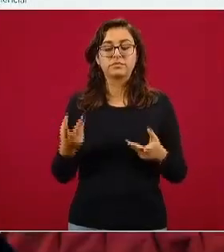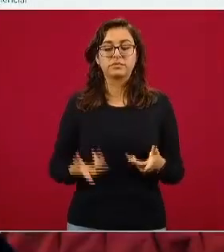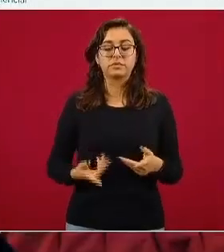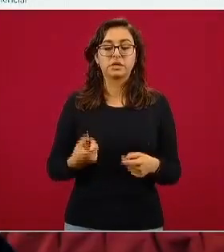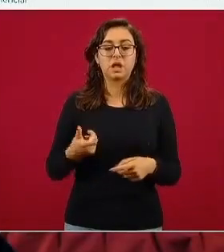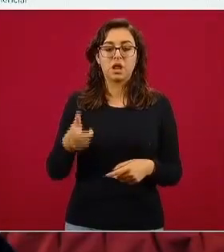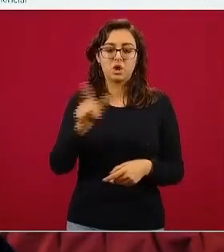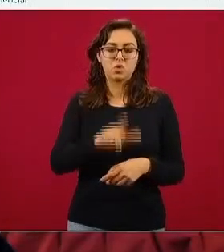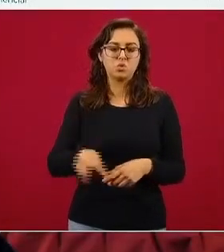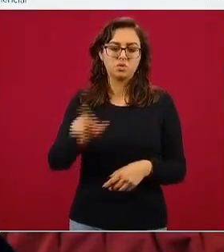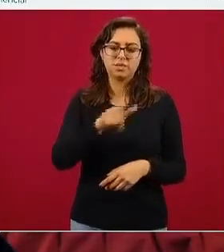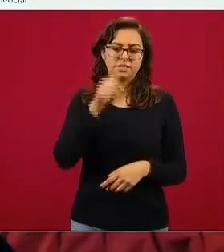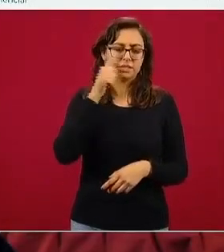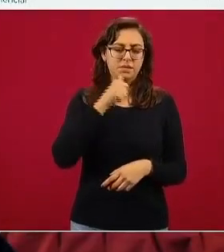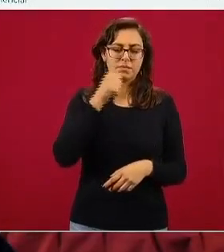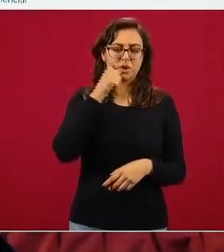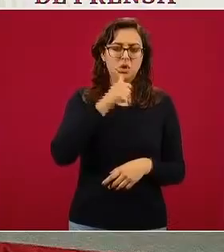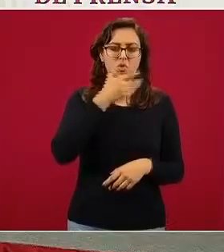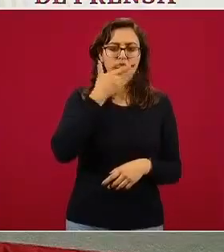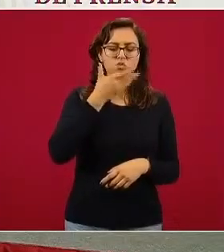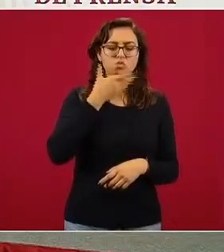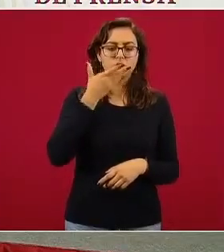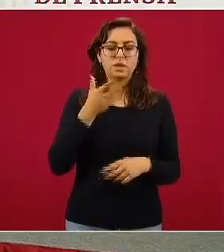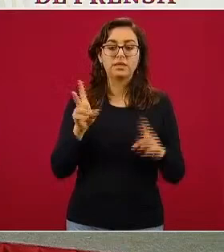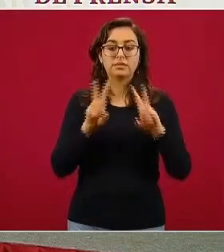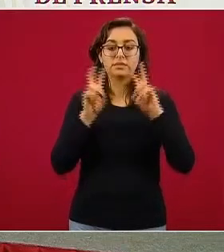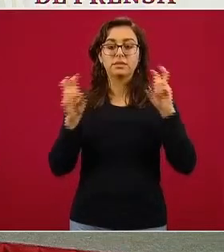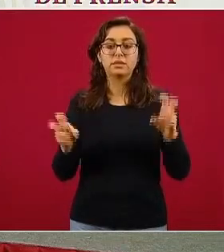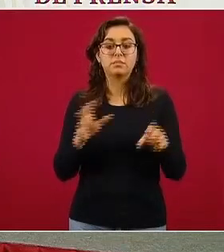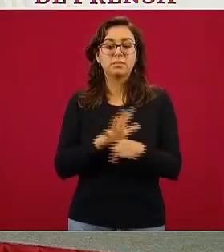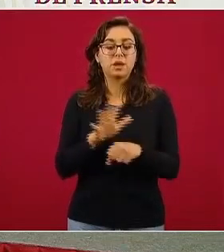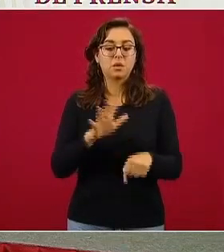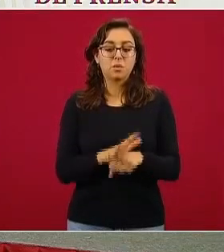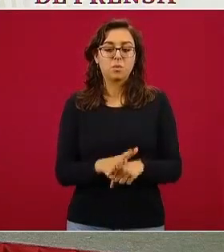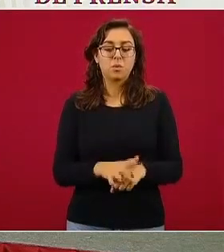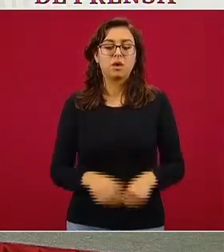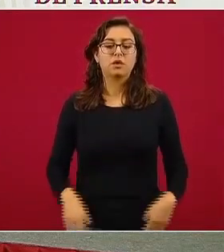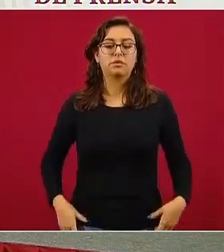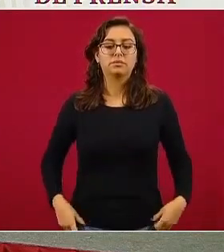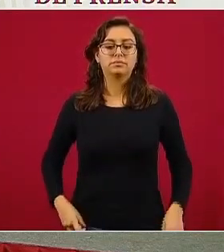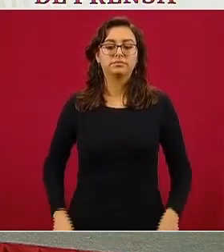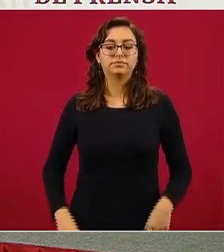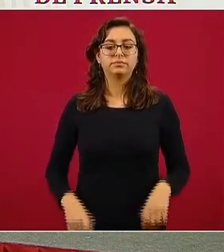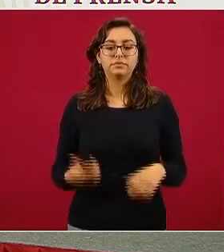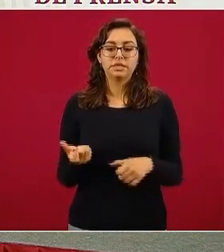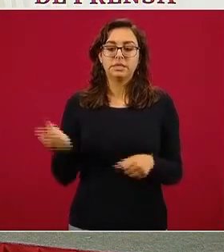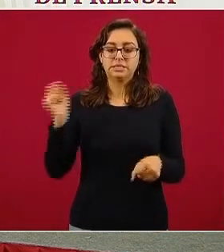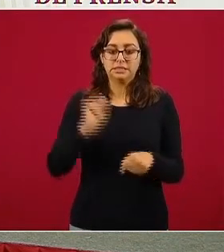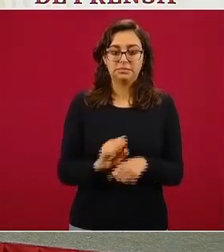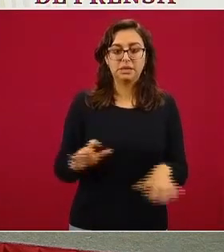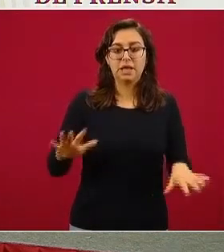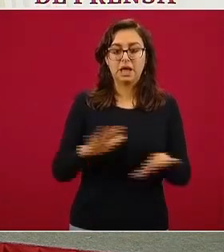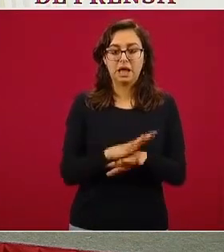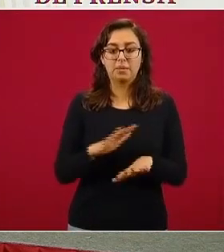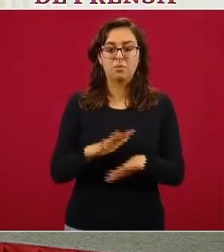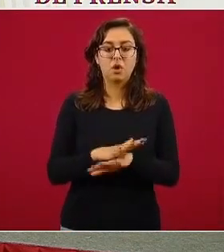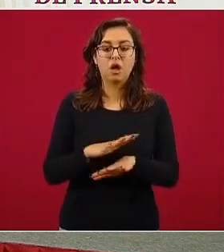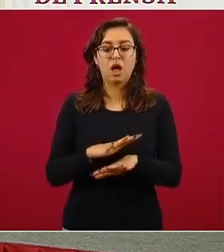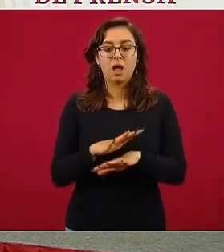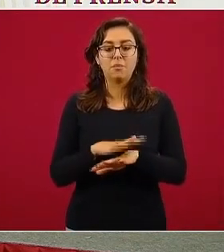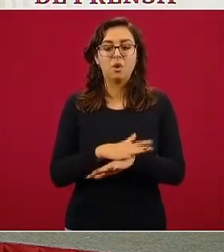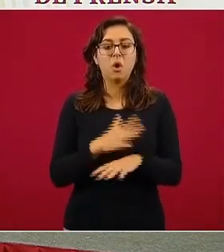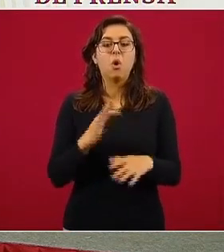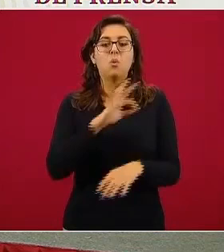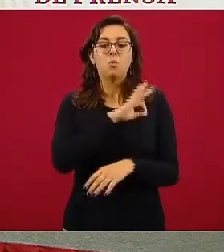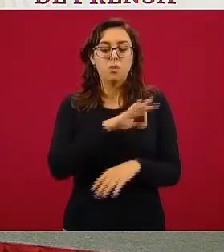los días lunes, que tienen que ver con este porcentaje de cambio entre las semanas epidemiológicas. Vamos a presentar 3